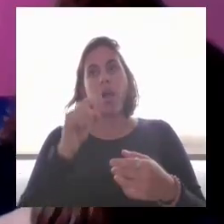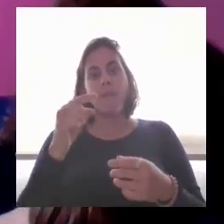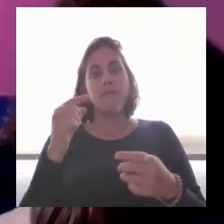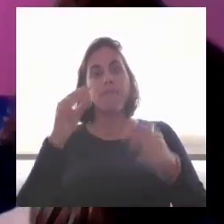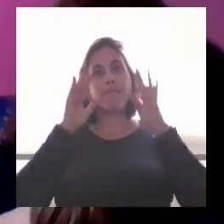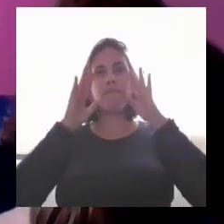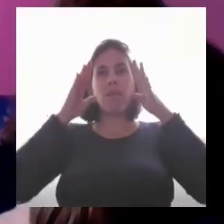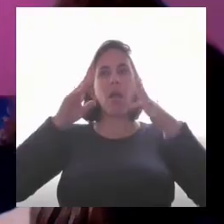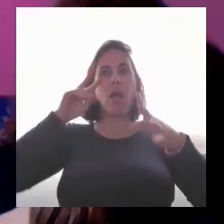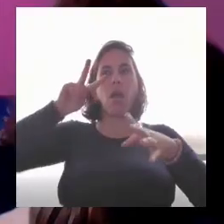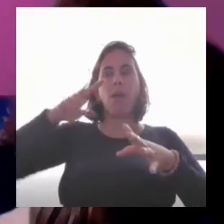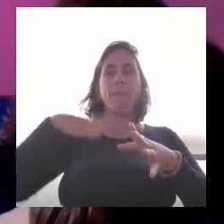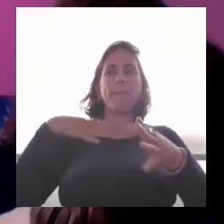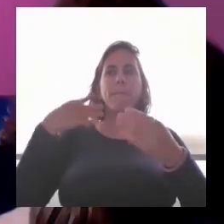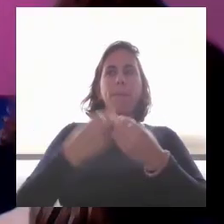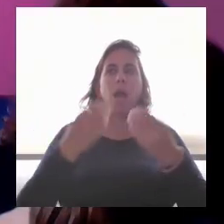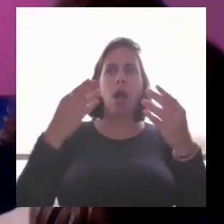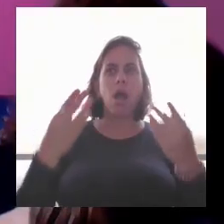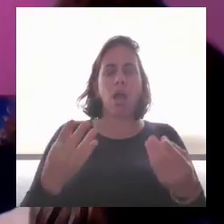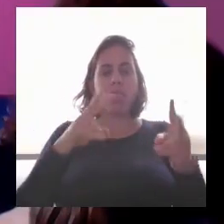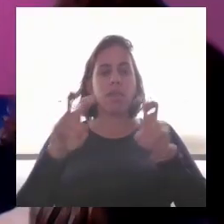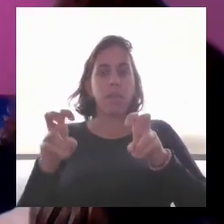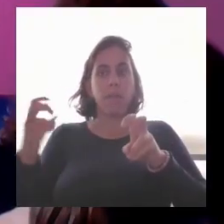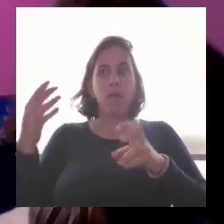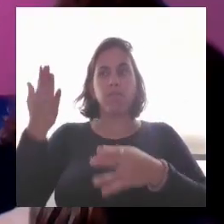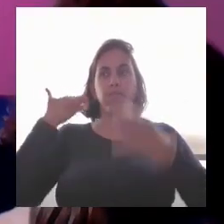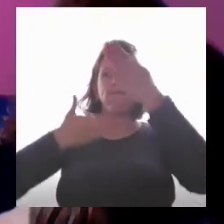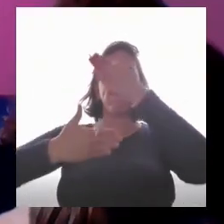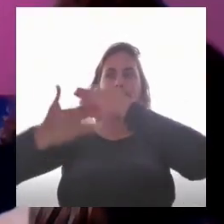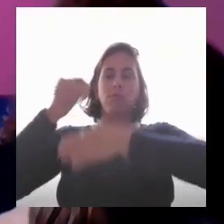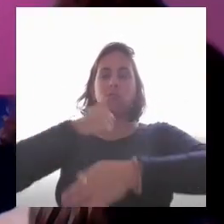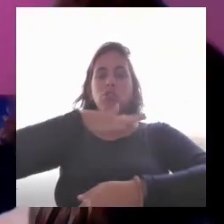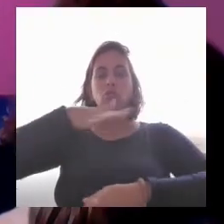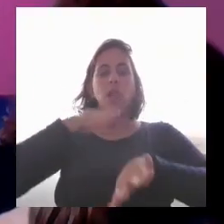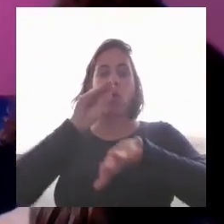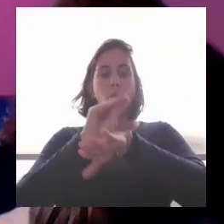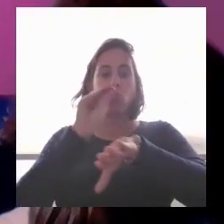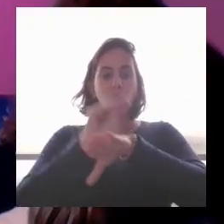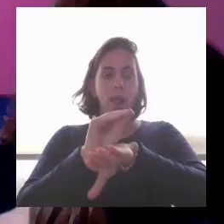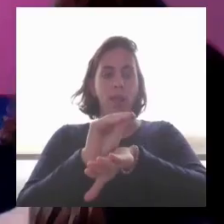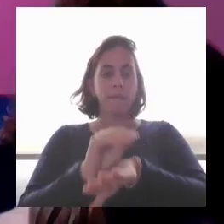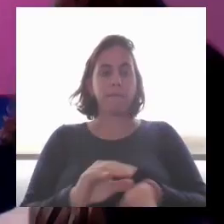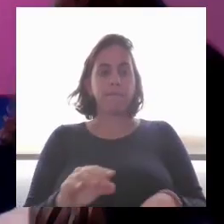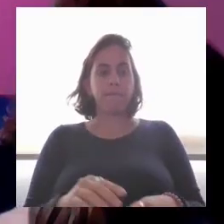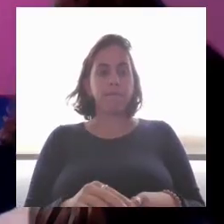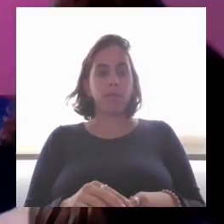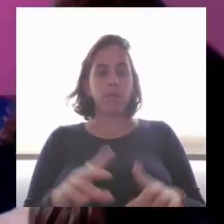perspectiva esta temática, esta visión más cultural e histórica. Y bueno, tenemos esta responsabilidad